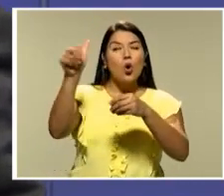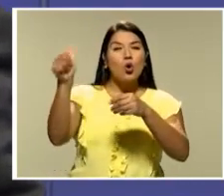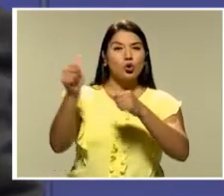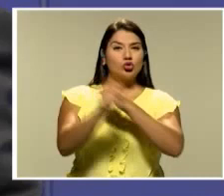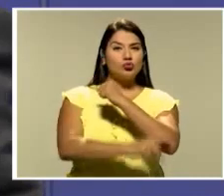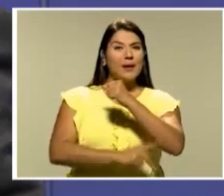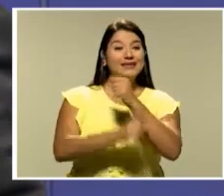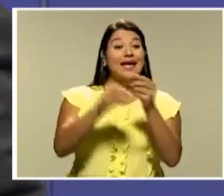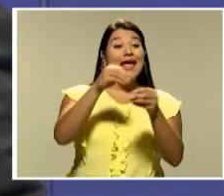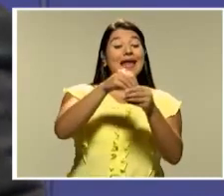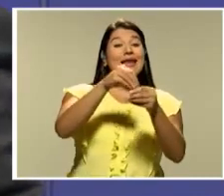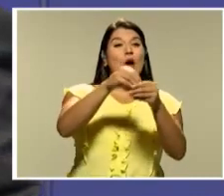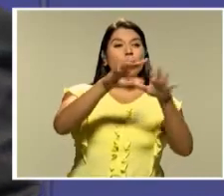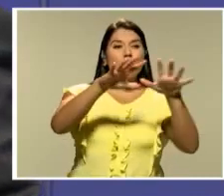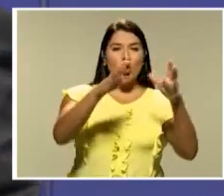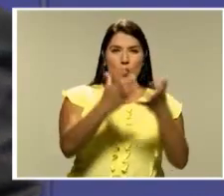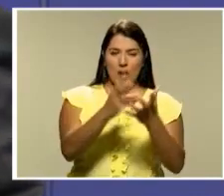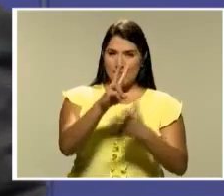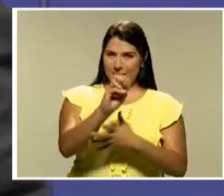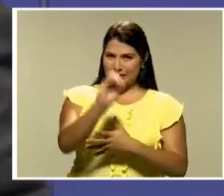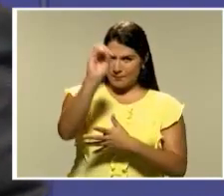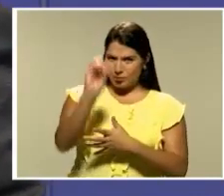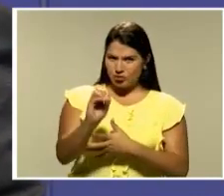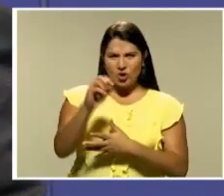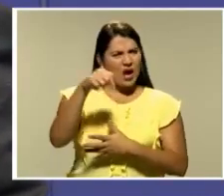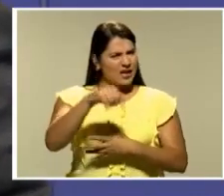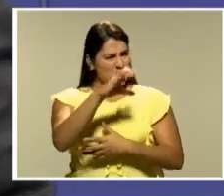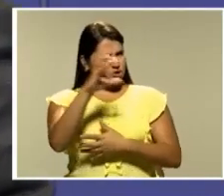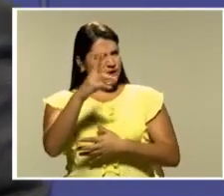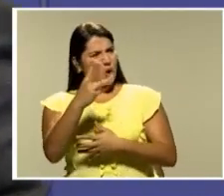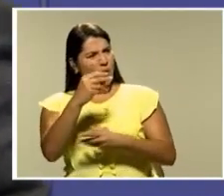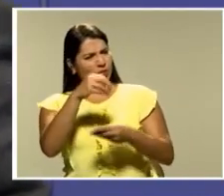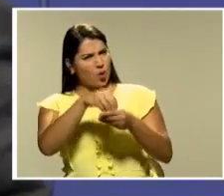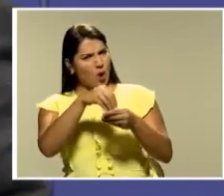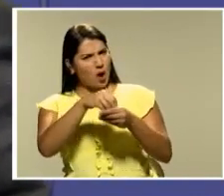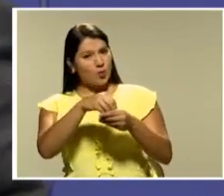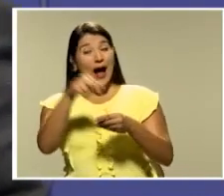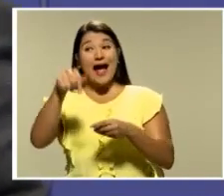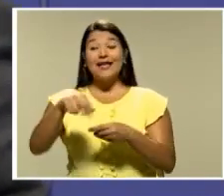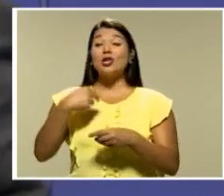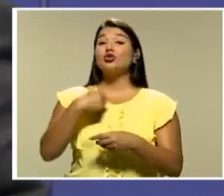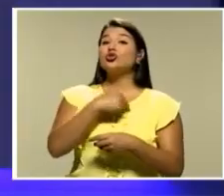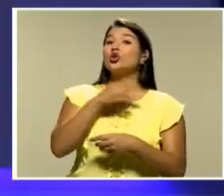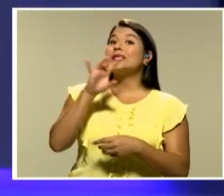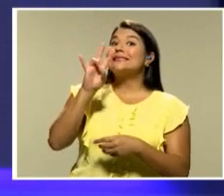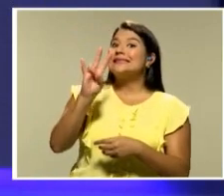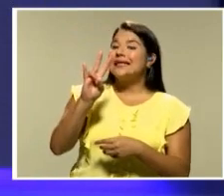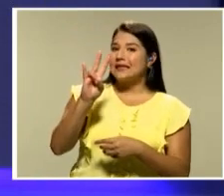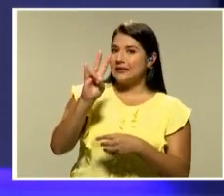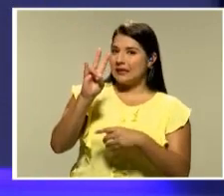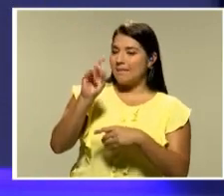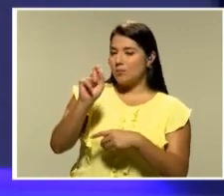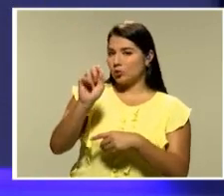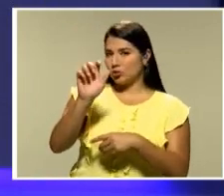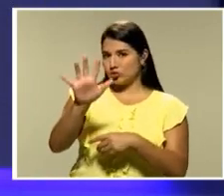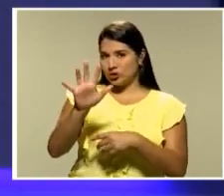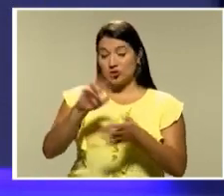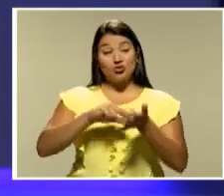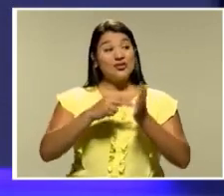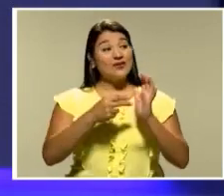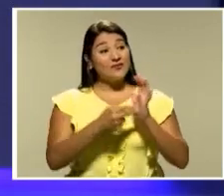20%. ¿Aquí cuánto ahorramos? Como le decía, históricamente 7,5. Estamos menos de la mitad